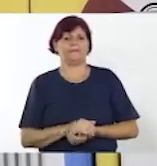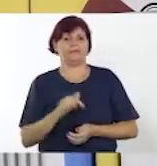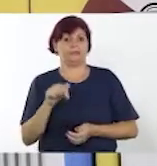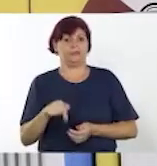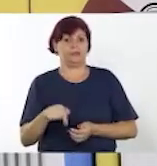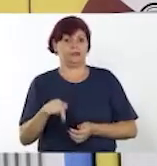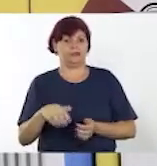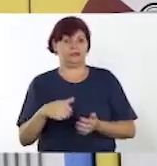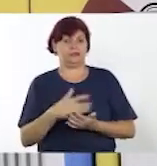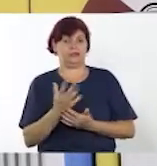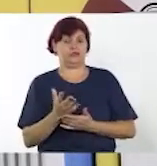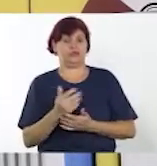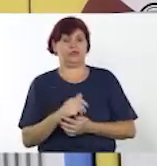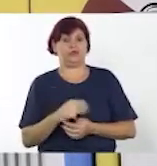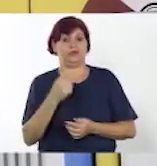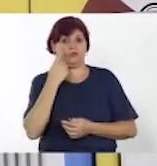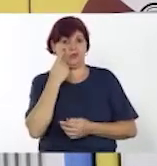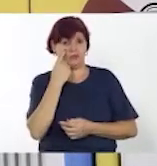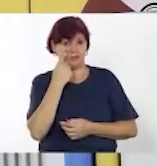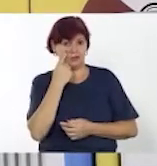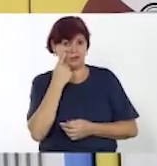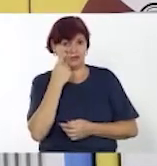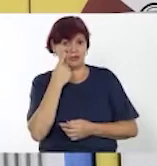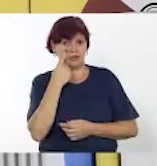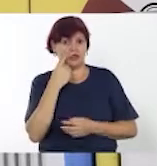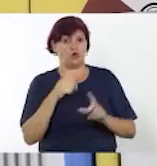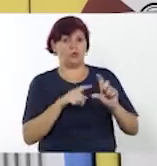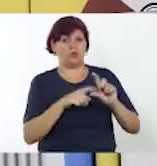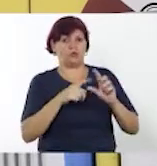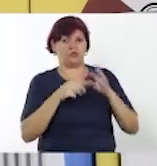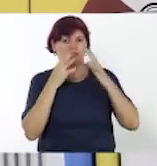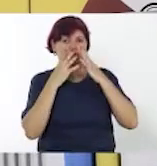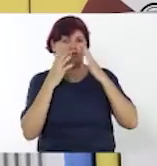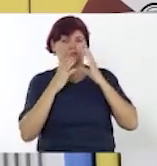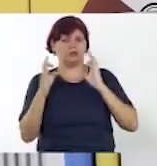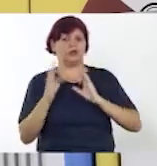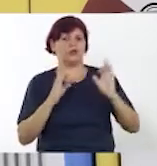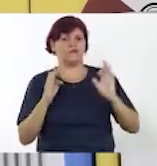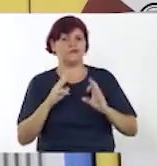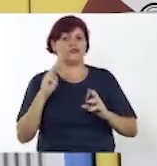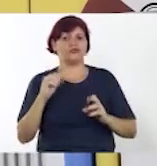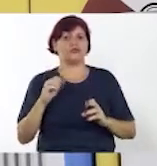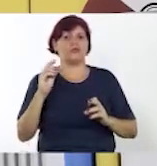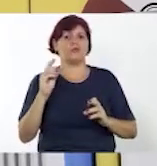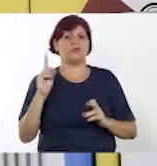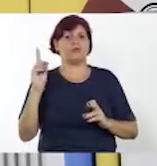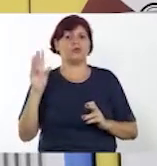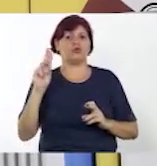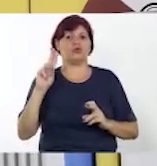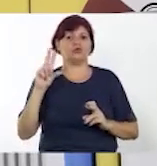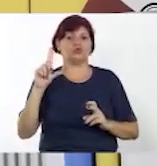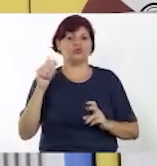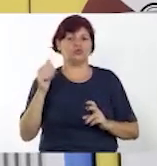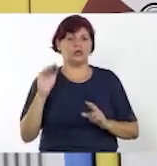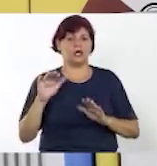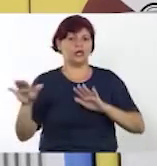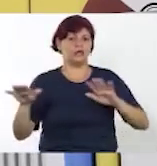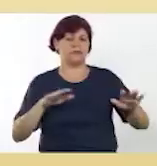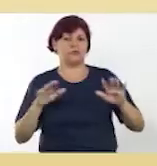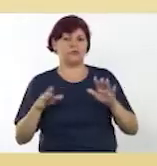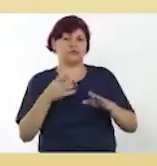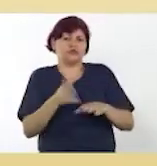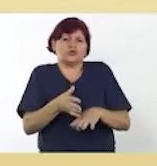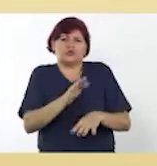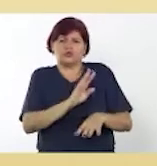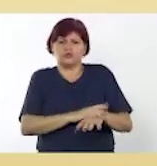anteriores. En el día de hoy vamos a estar mirando como contenidos esenciales la función modular y de proporcionalidad